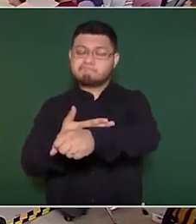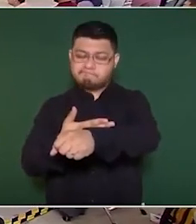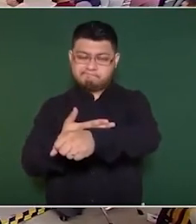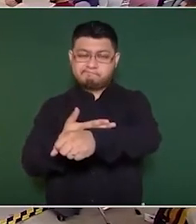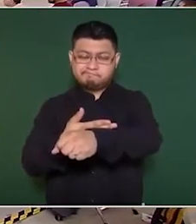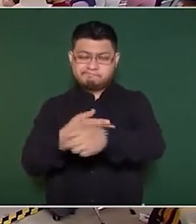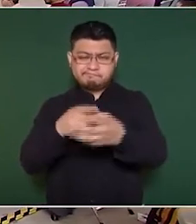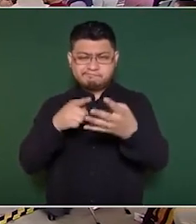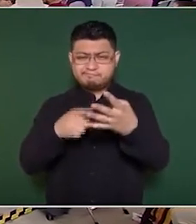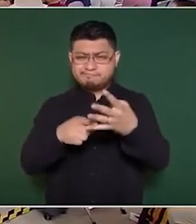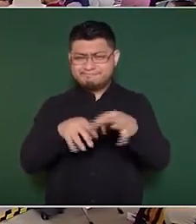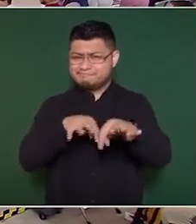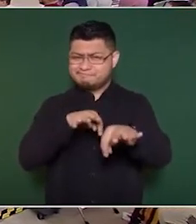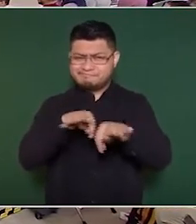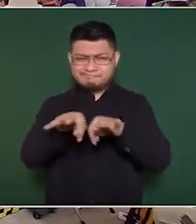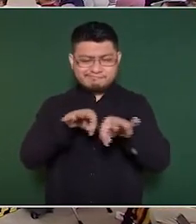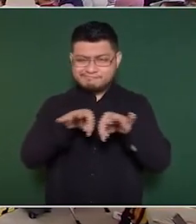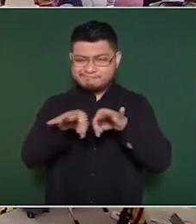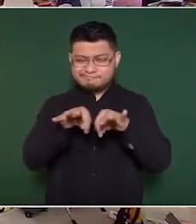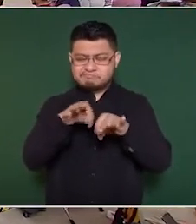y de trabajo.